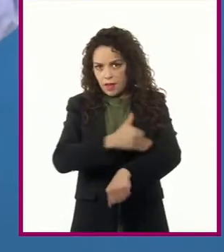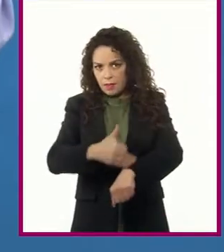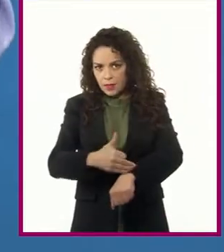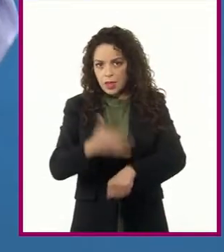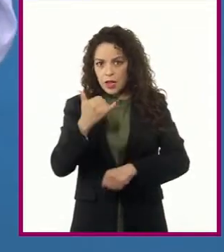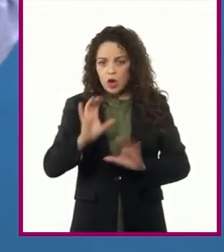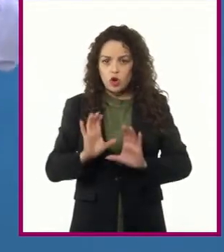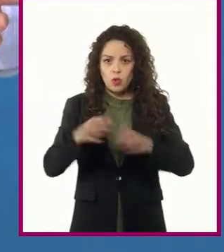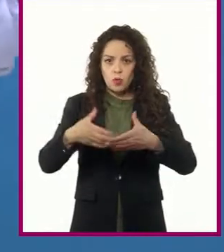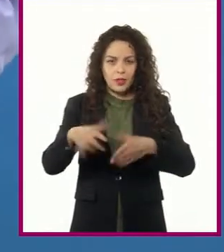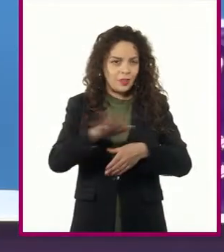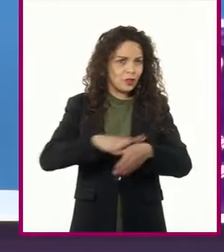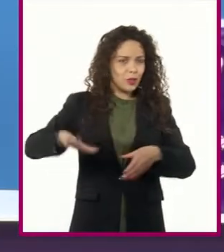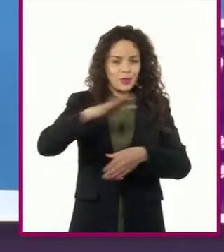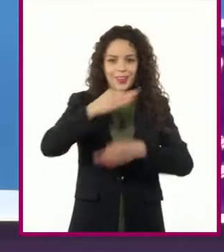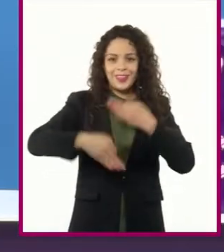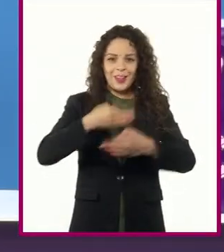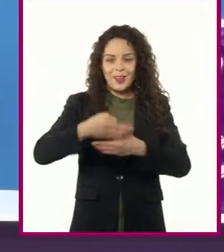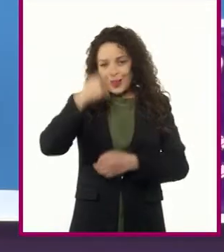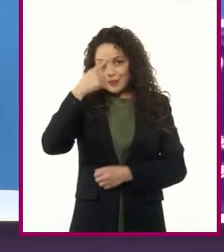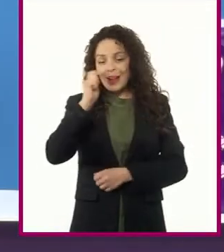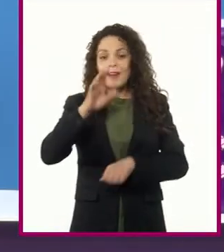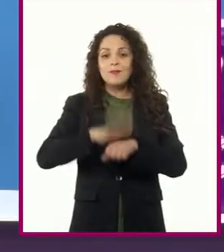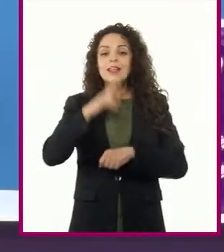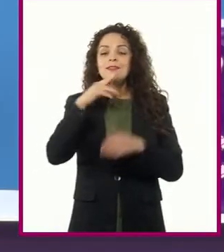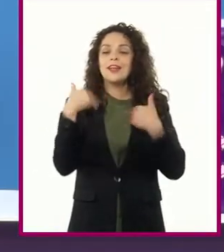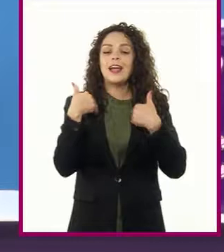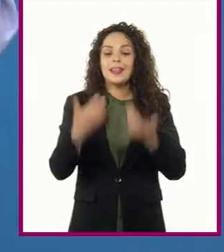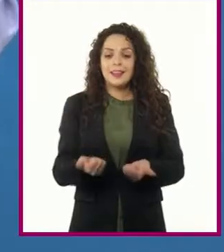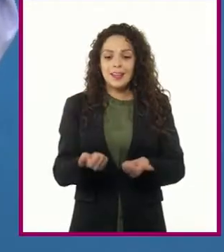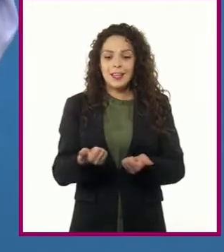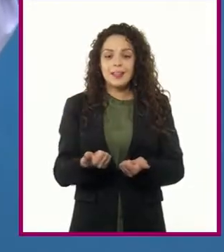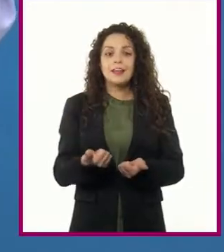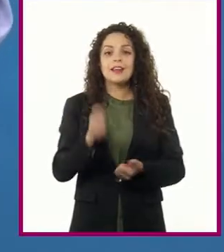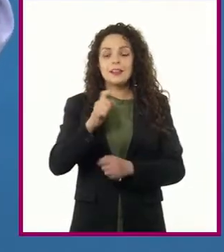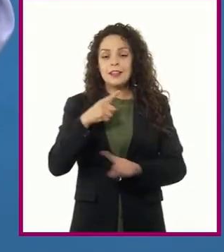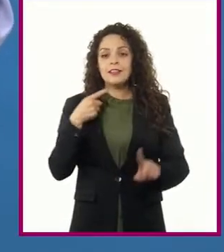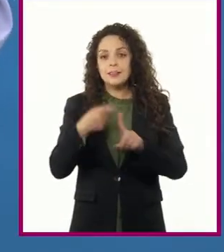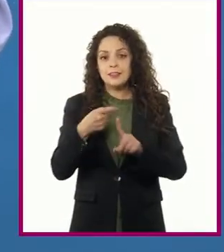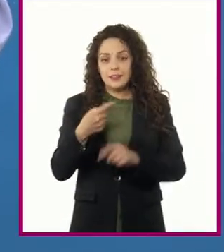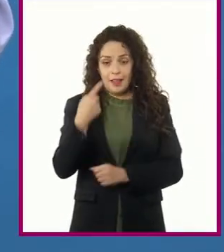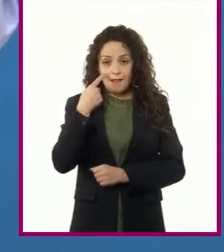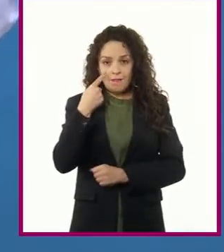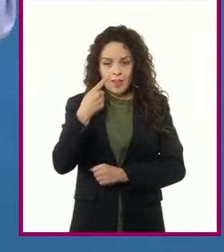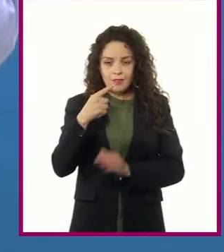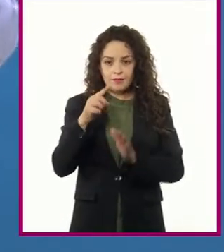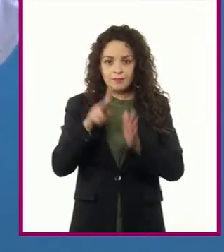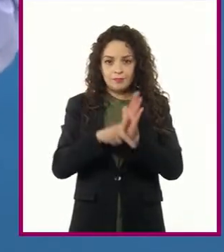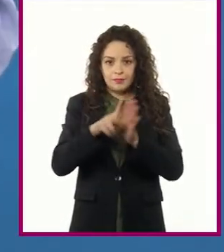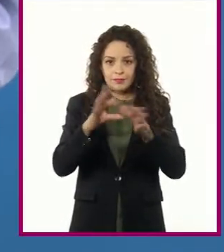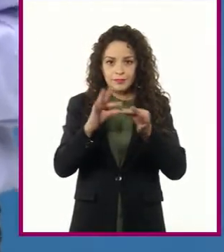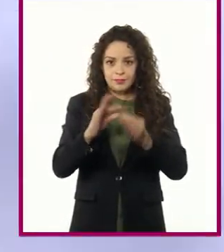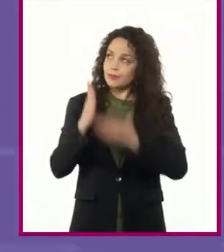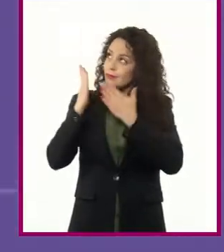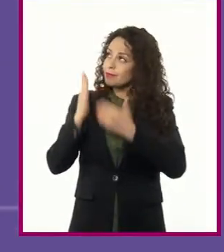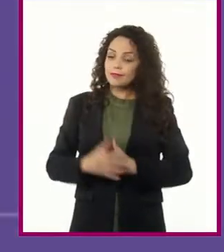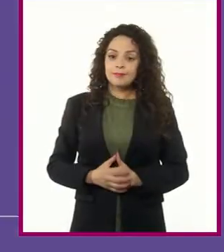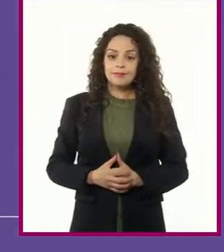y comunidad en general. Para una mejor comprensión, les invito a ver y escuchar la explicación del siguiente